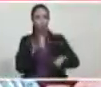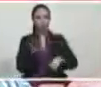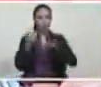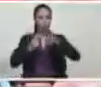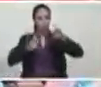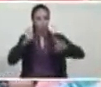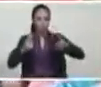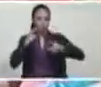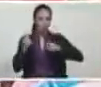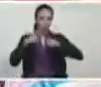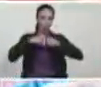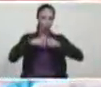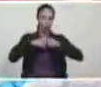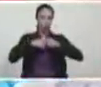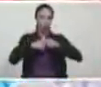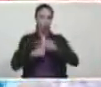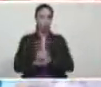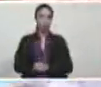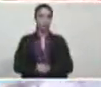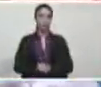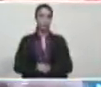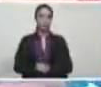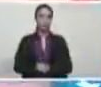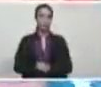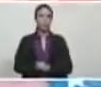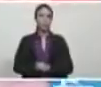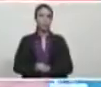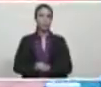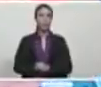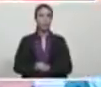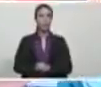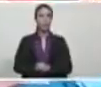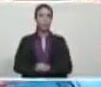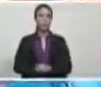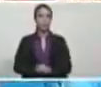Aquí está, pues, movimiento bolivariano del transporte.